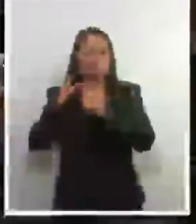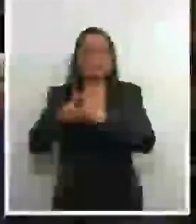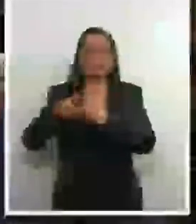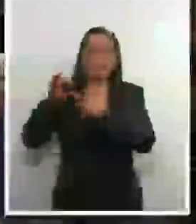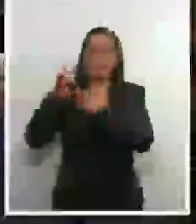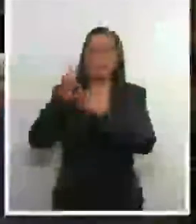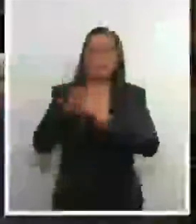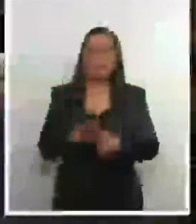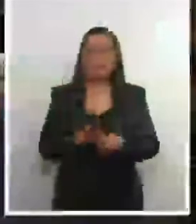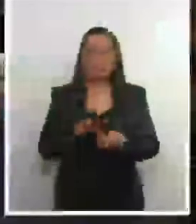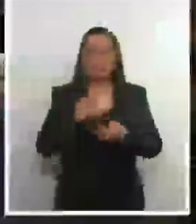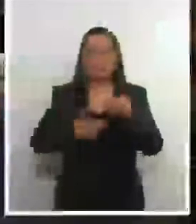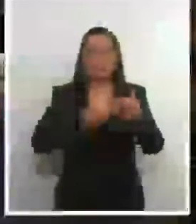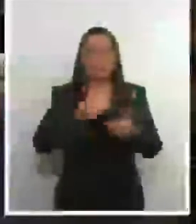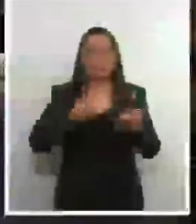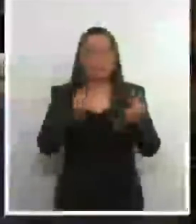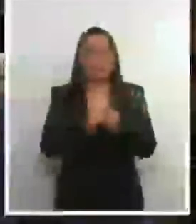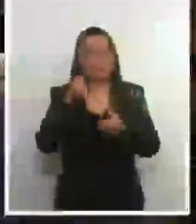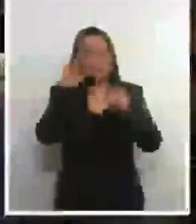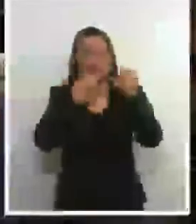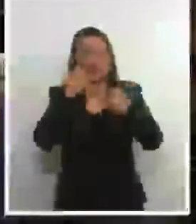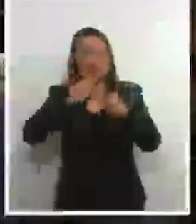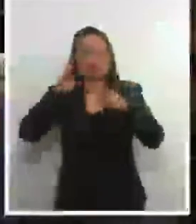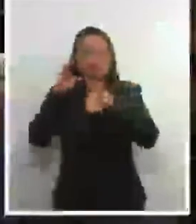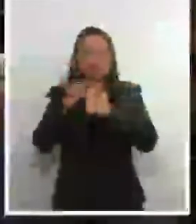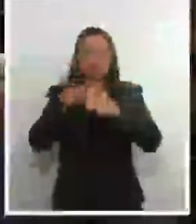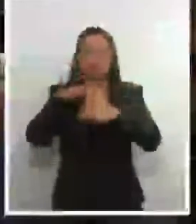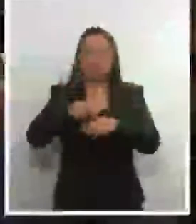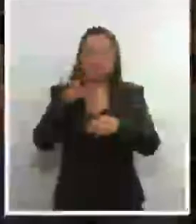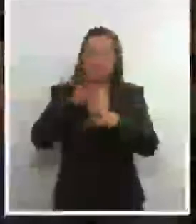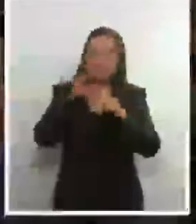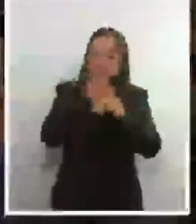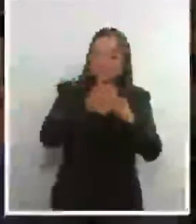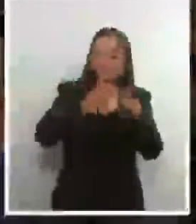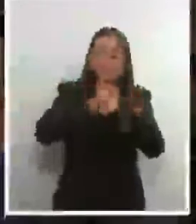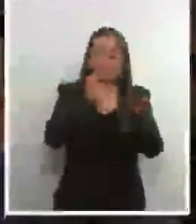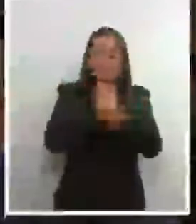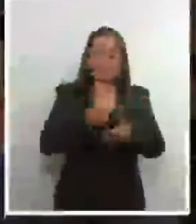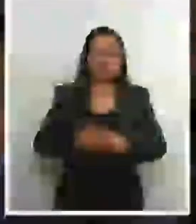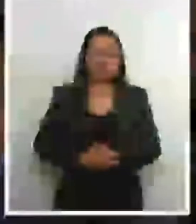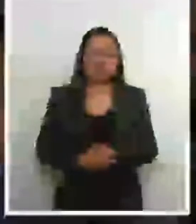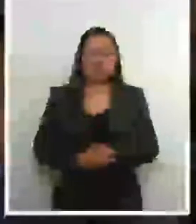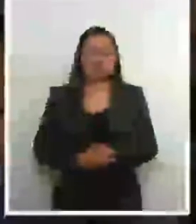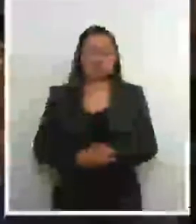comisión, resultado de la revisión de la conferencia de armonización.